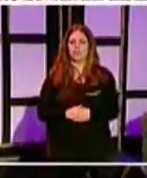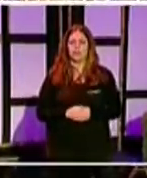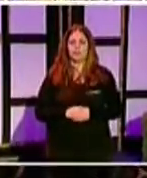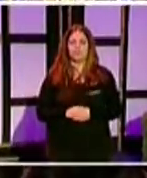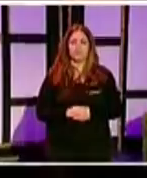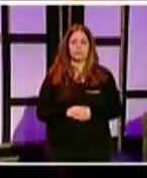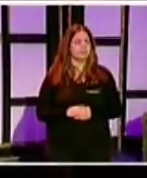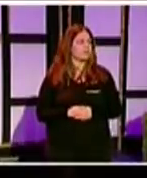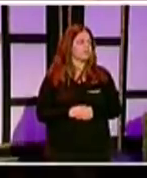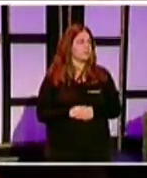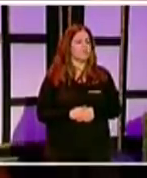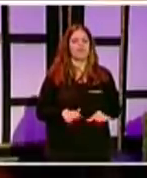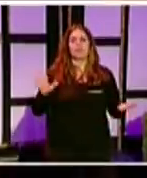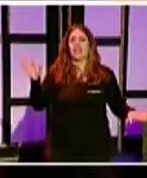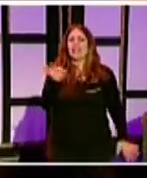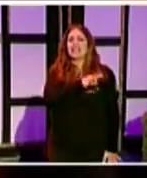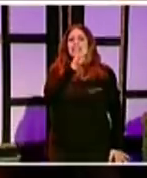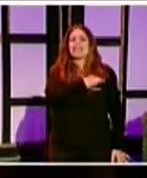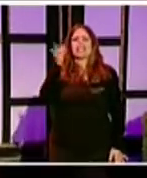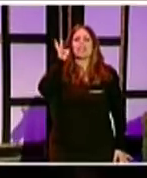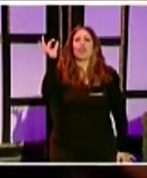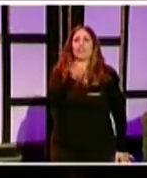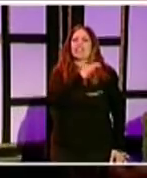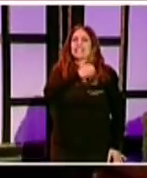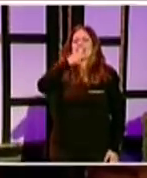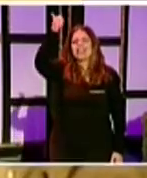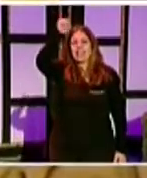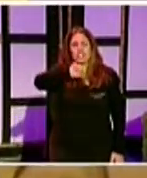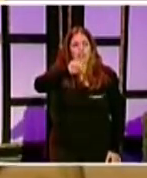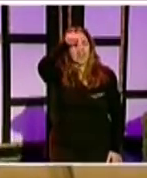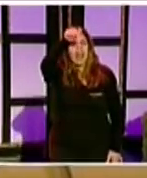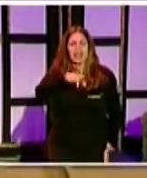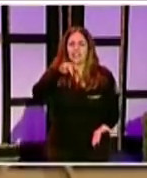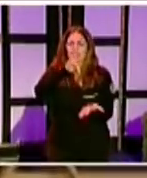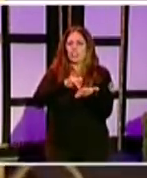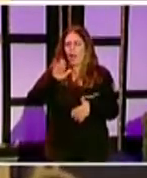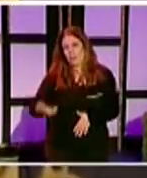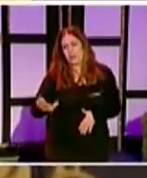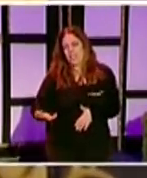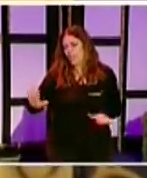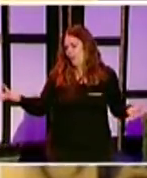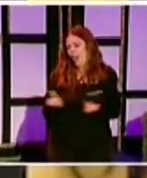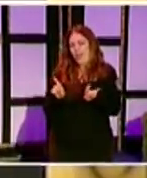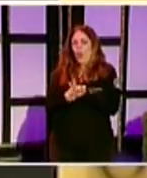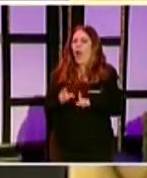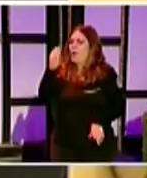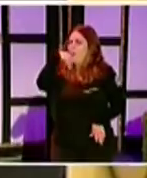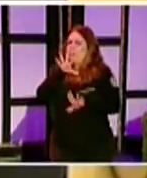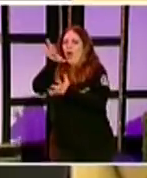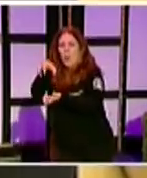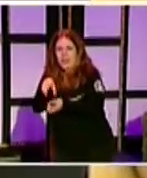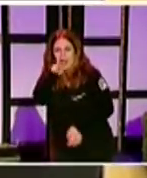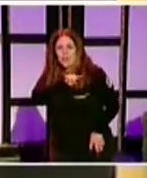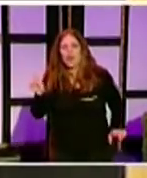educación pública. Uy, lo diré, pública. Señores, ¡ay, qué lindo están mis niños! No me diga que no está para comérselos, ojalá me lo hubiera comido. Nosotros los vamos